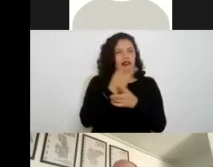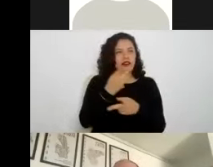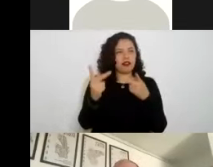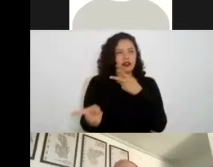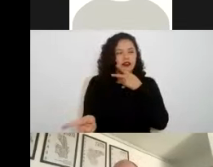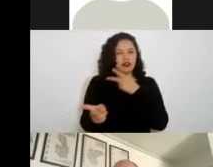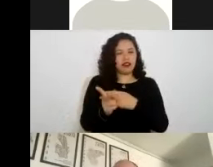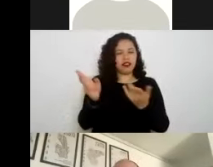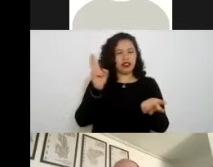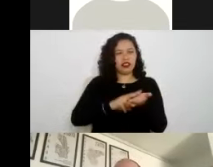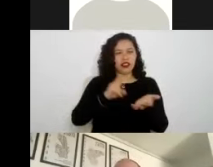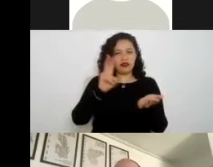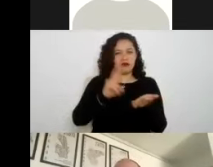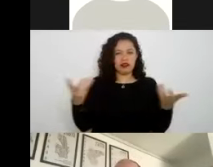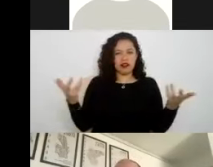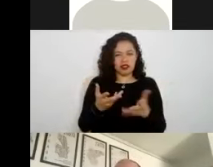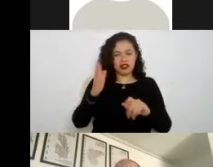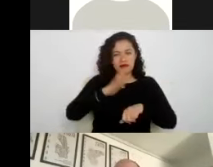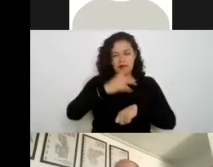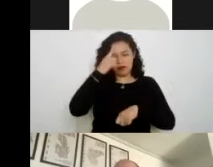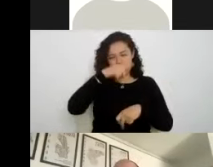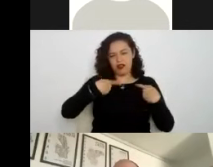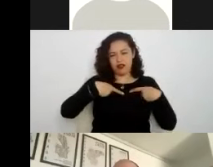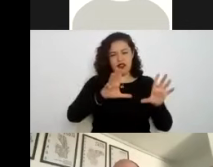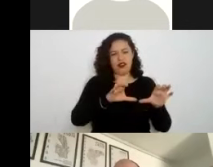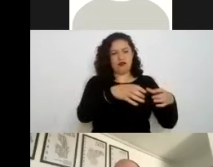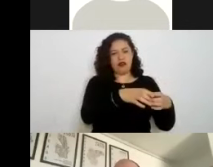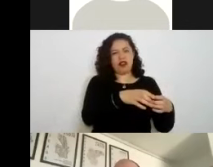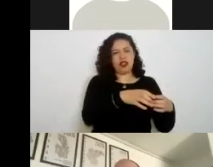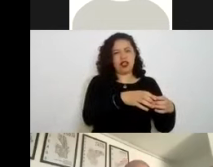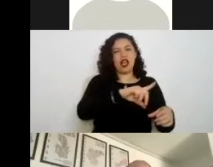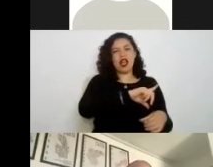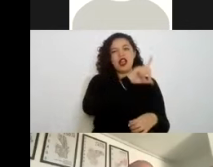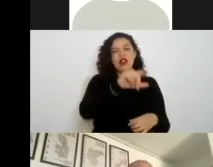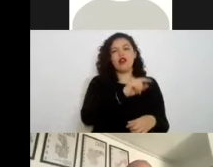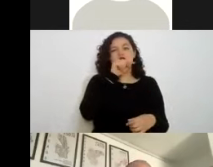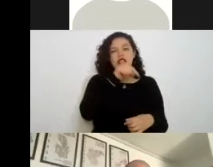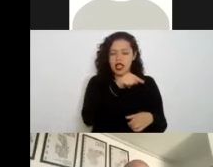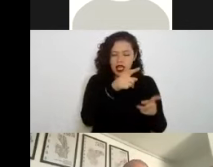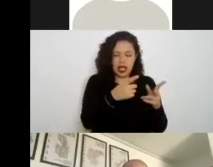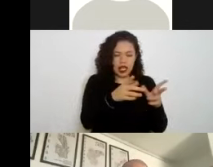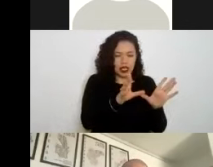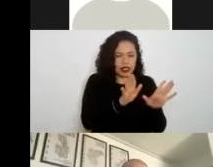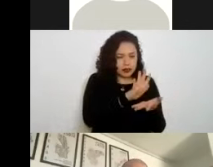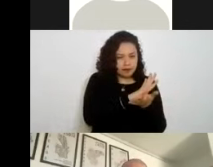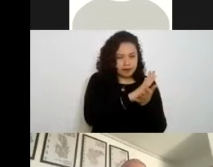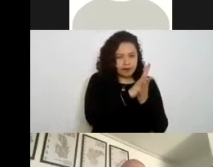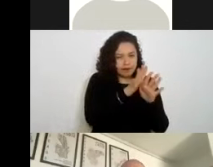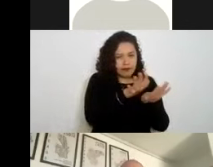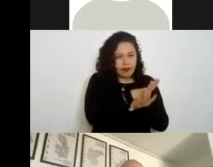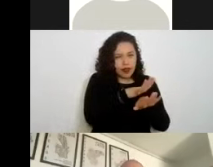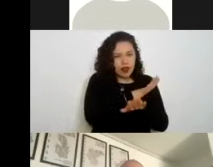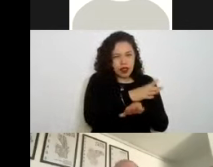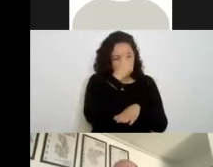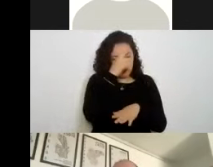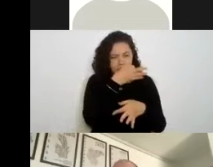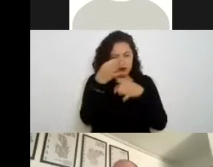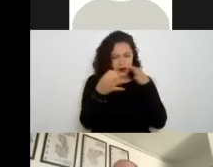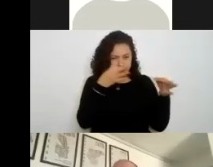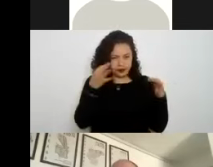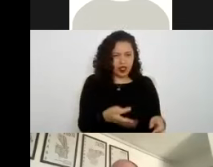valor que generan ya más hacia la comunidad y ahí es donde empieza a transformarse esta parte de la mercadotecnia. Y, pues, bueno,